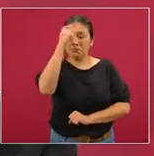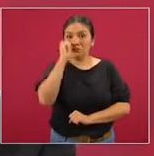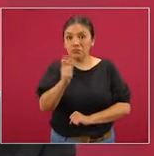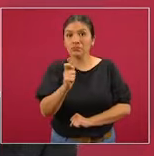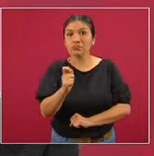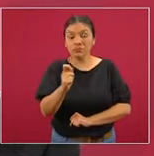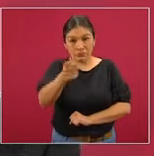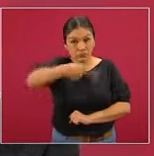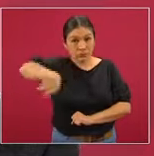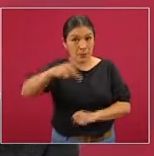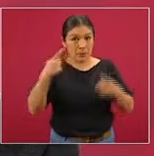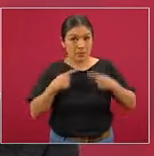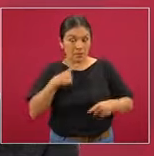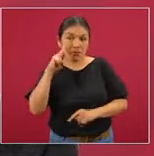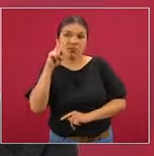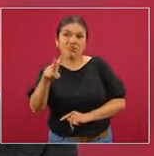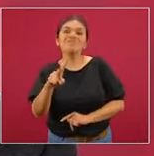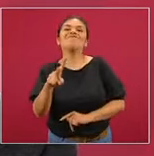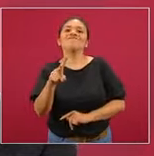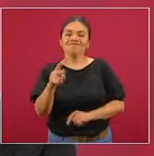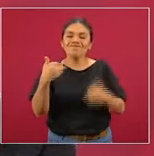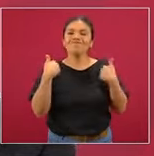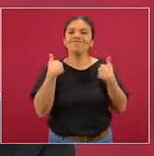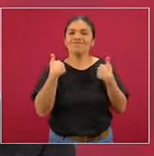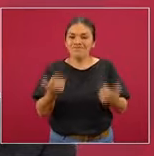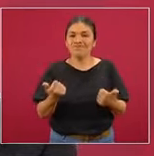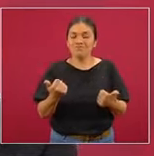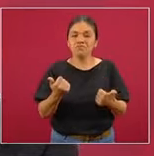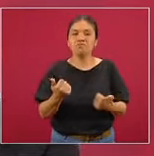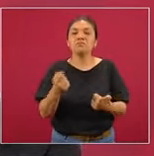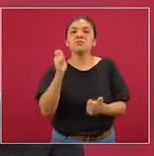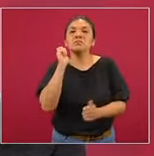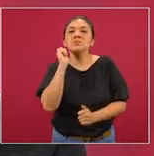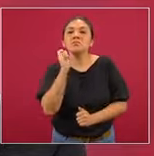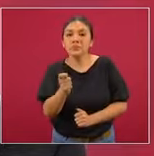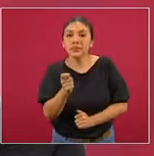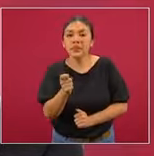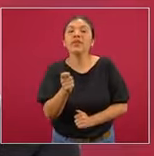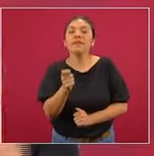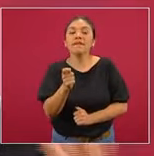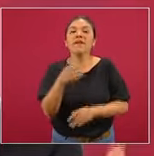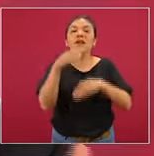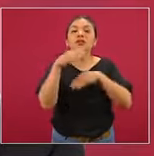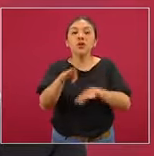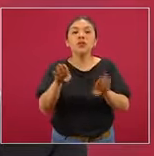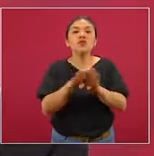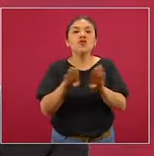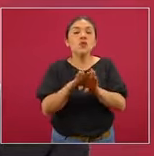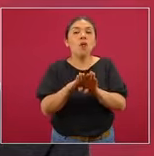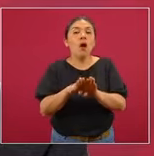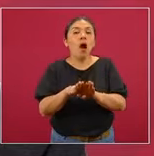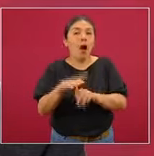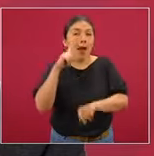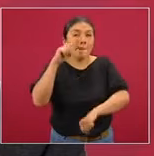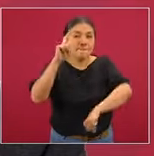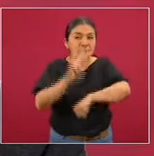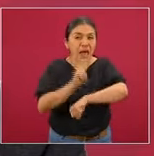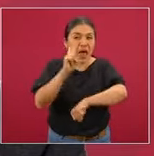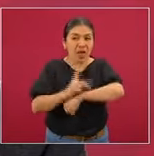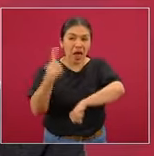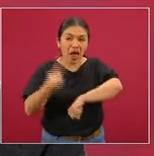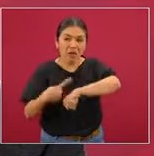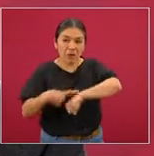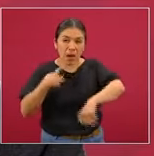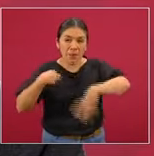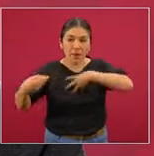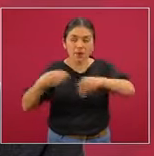la audiencia, a las personas que nos escuchan, sobre la amplitud de la vigilancia epidemiológica y el